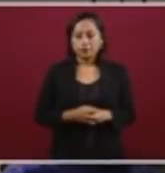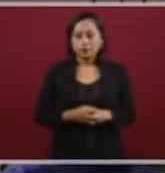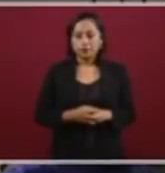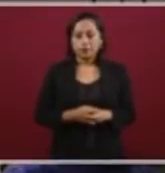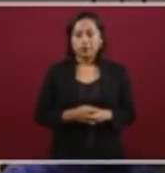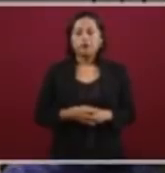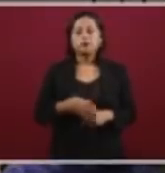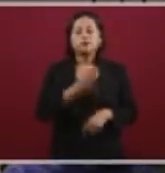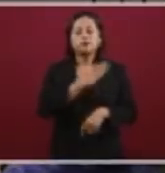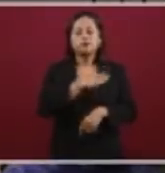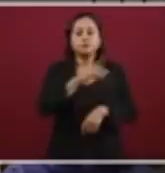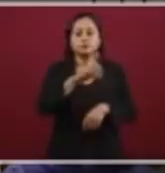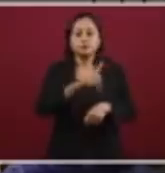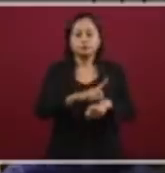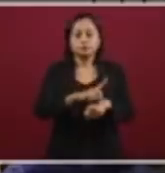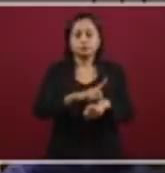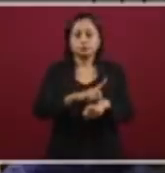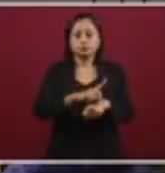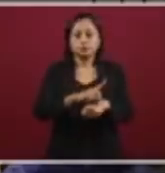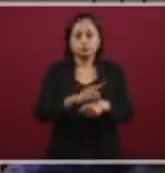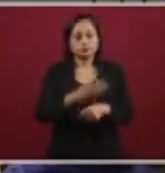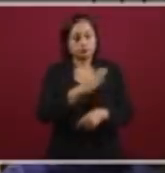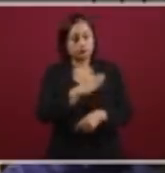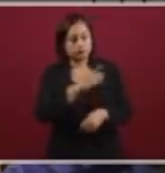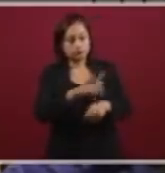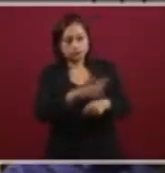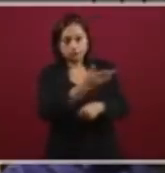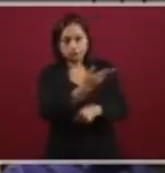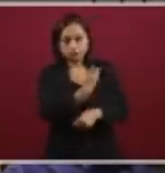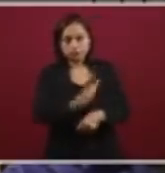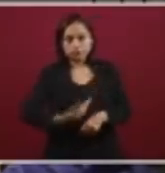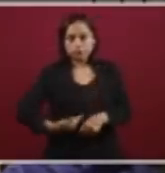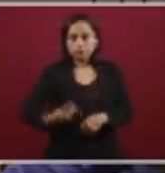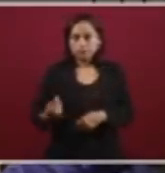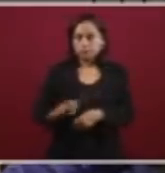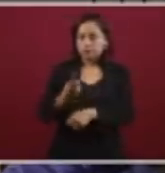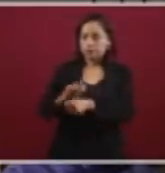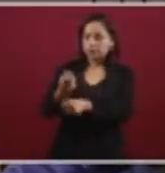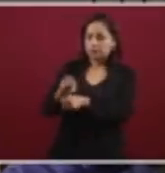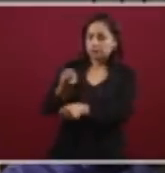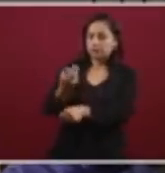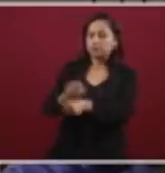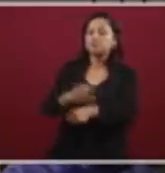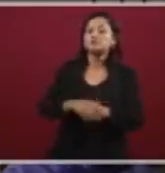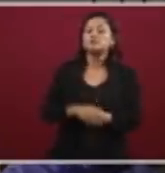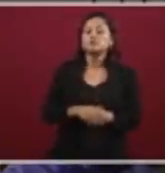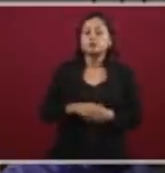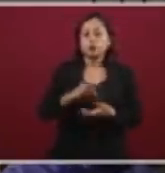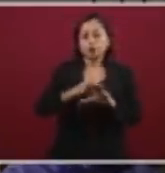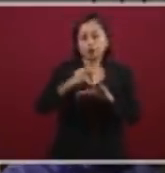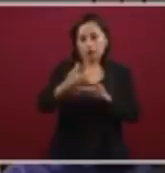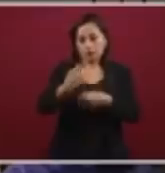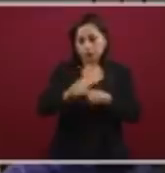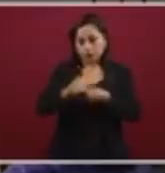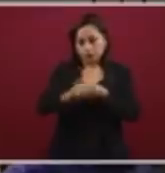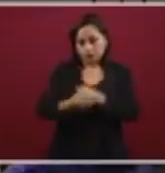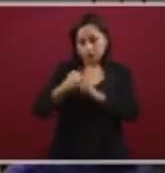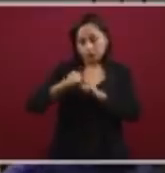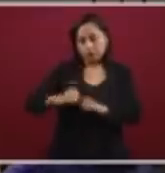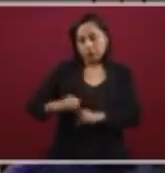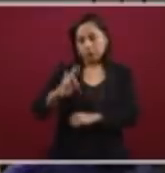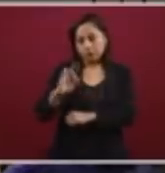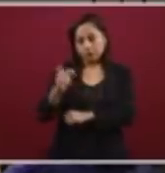buenos días buenos días señor presidente subsecretario agradecemos mucho la invitación que se llevan a la fiscal general de la república